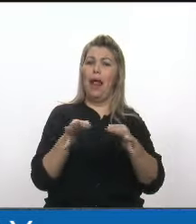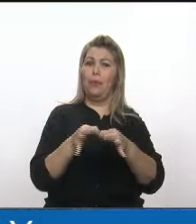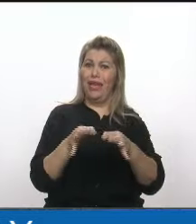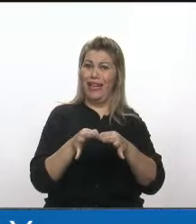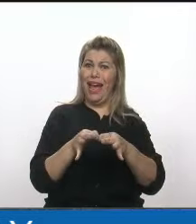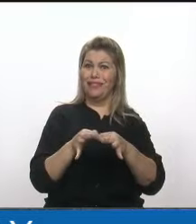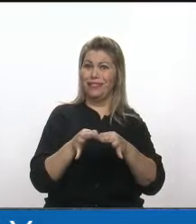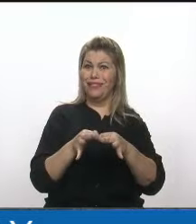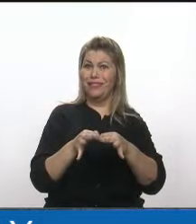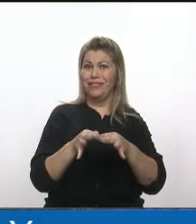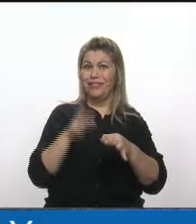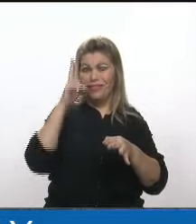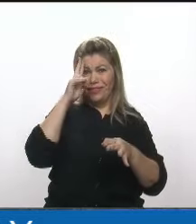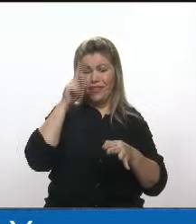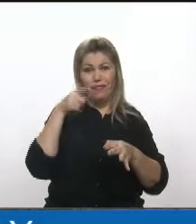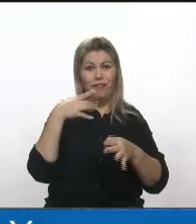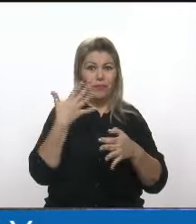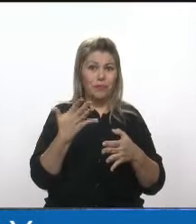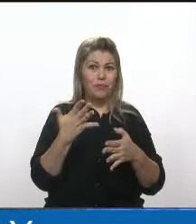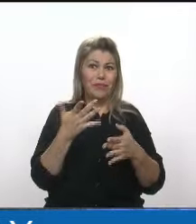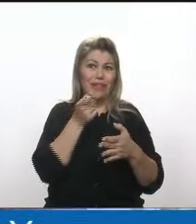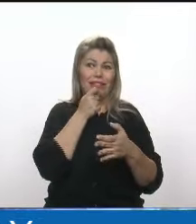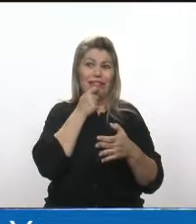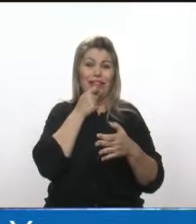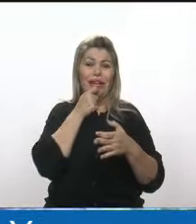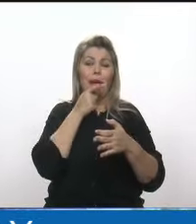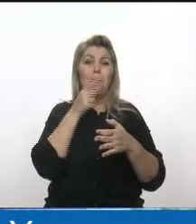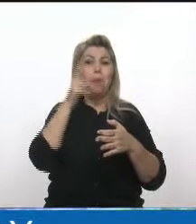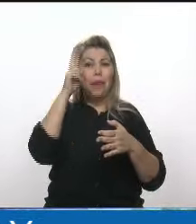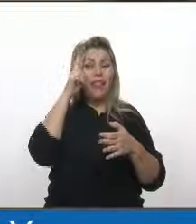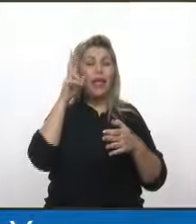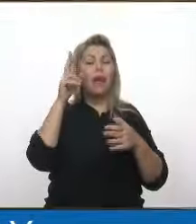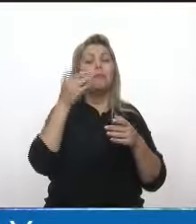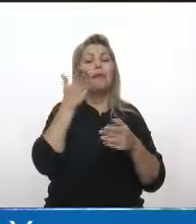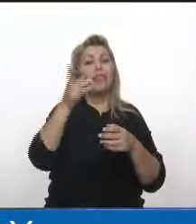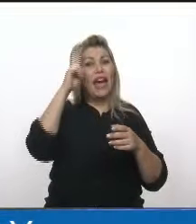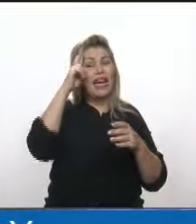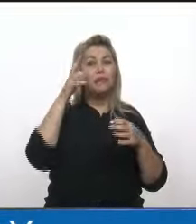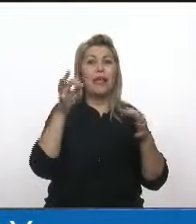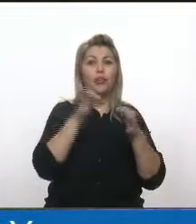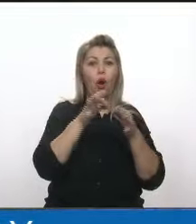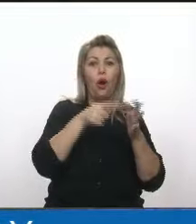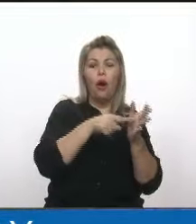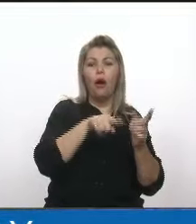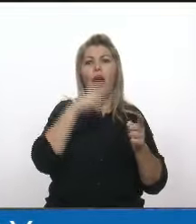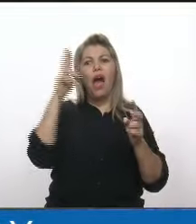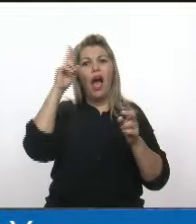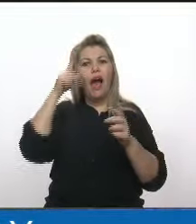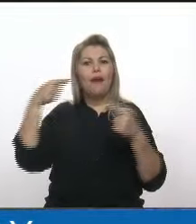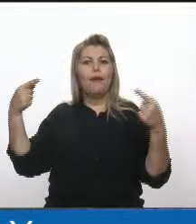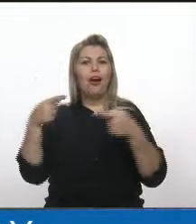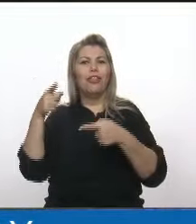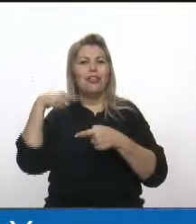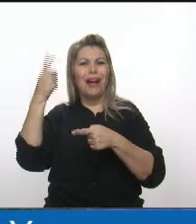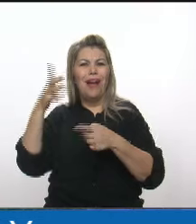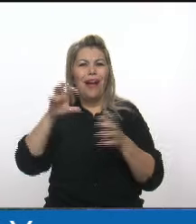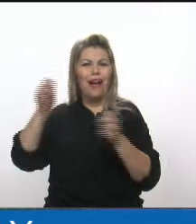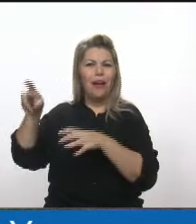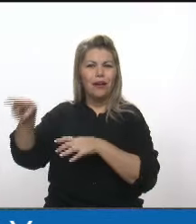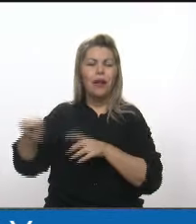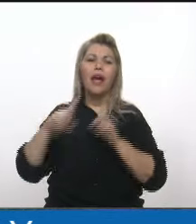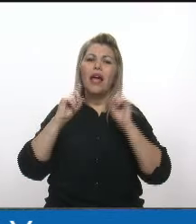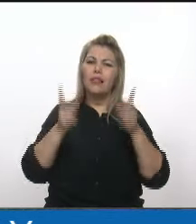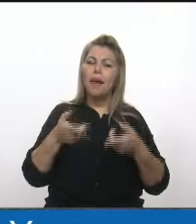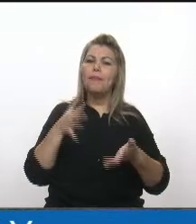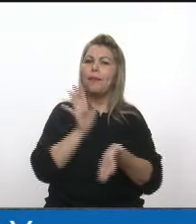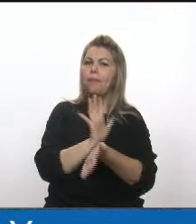Naciones Unidas ello sería particular contradictorio también es ir en contra del espíritu de las distintas iniciativas de acuerdos para superar este